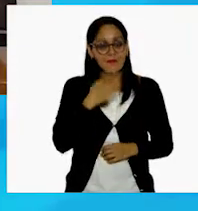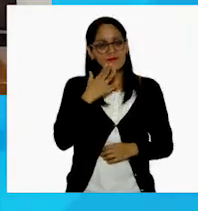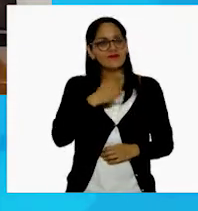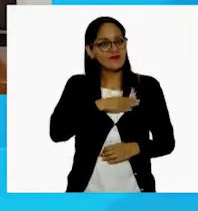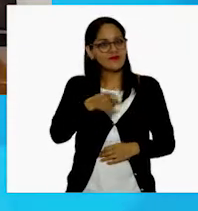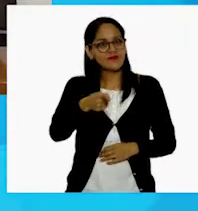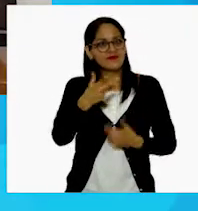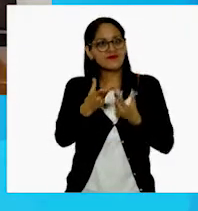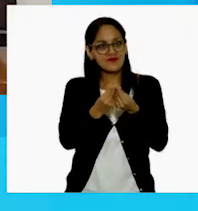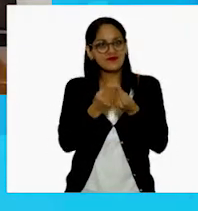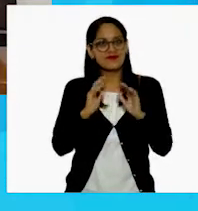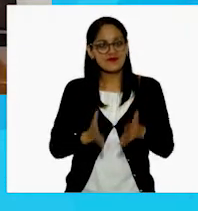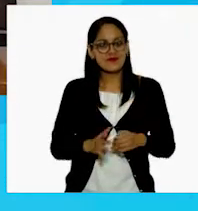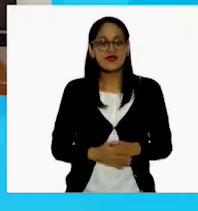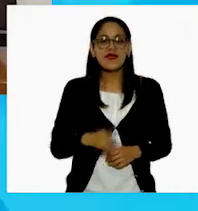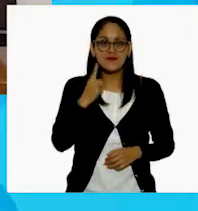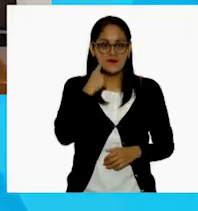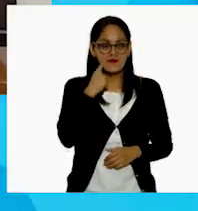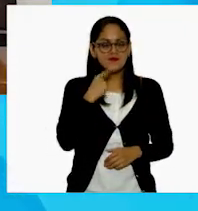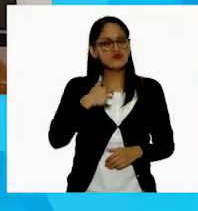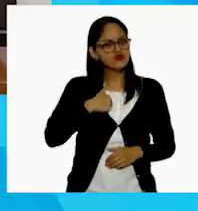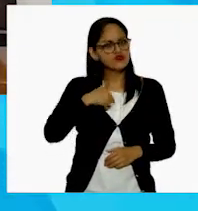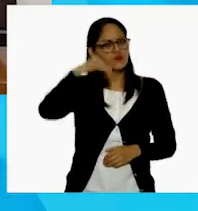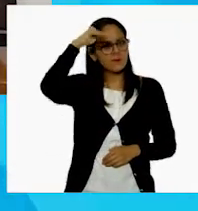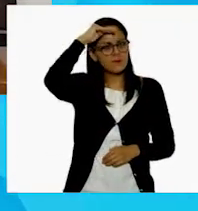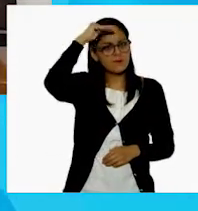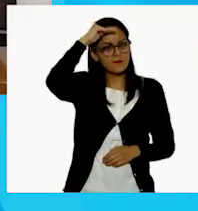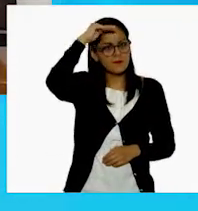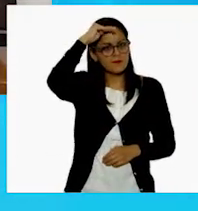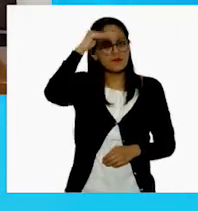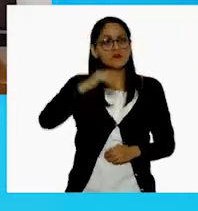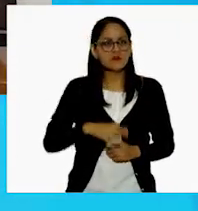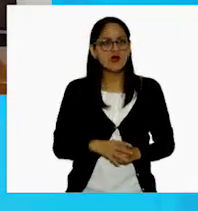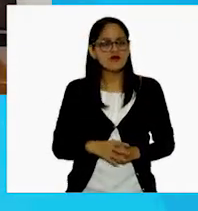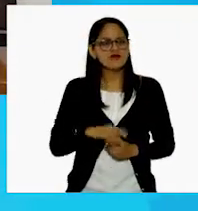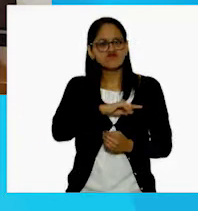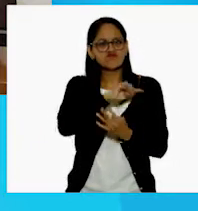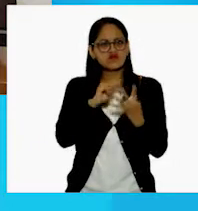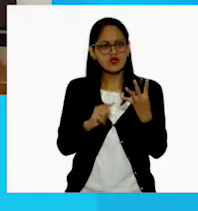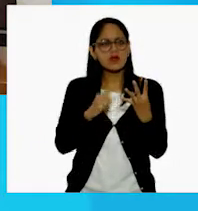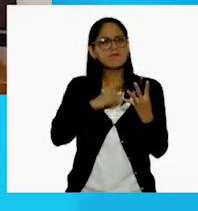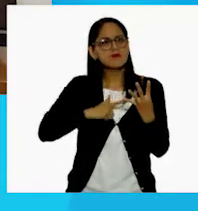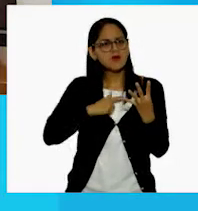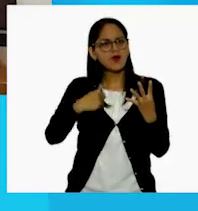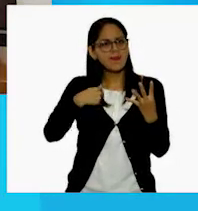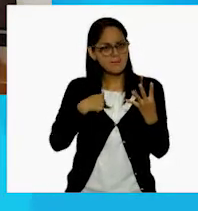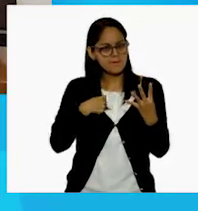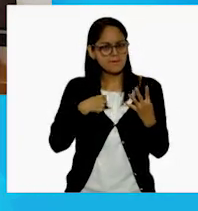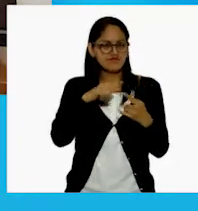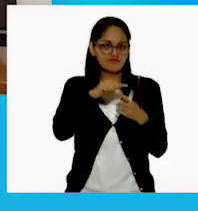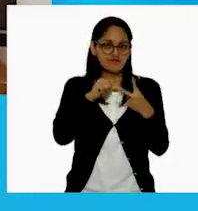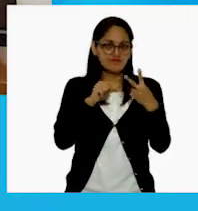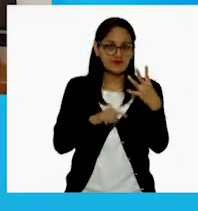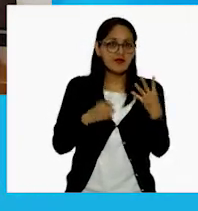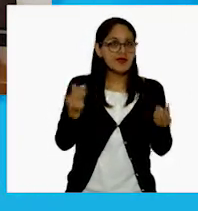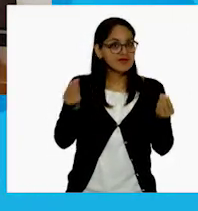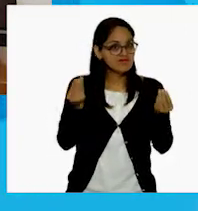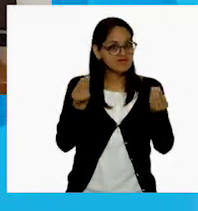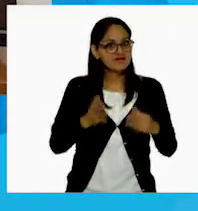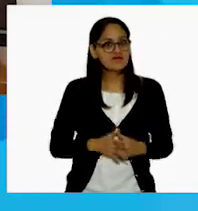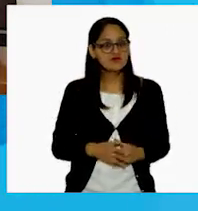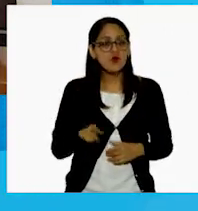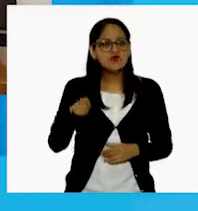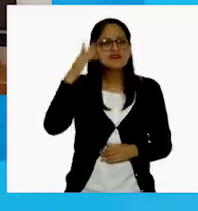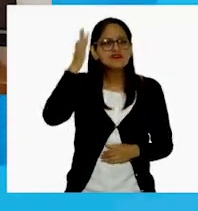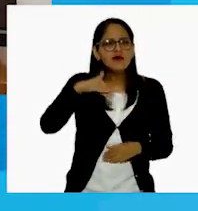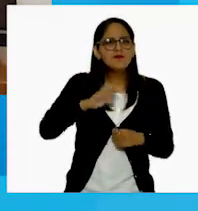ya llegaron! Fíjense que estaba pensando en todas las cosas que me gustan de mí. Son un montón. ¿Y